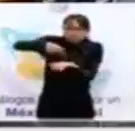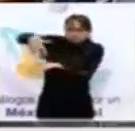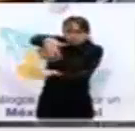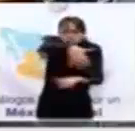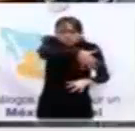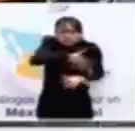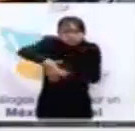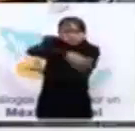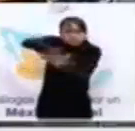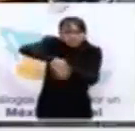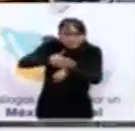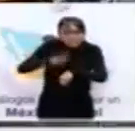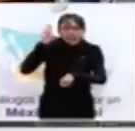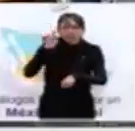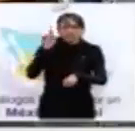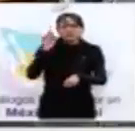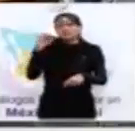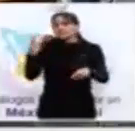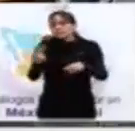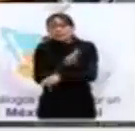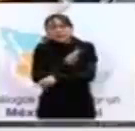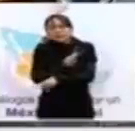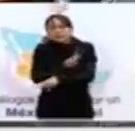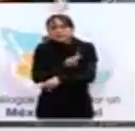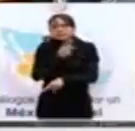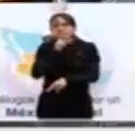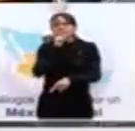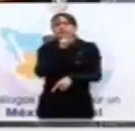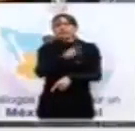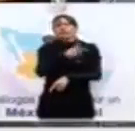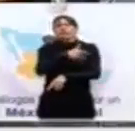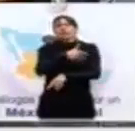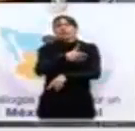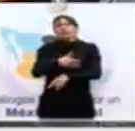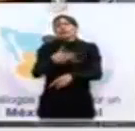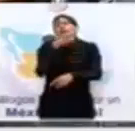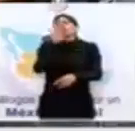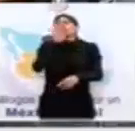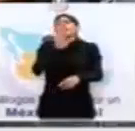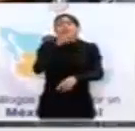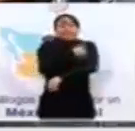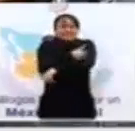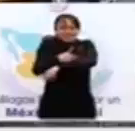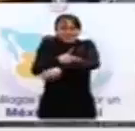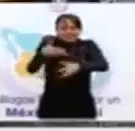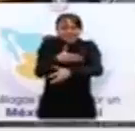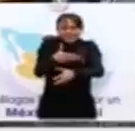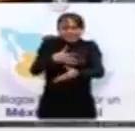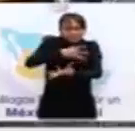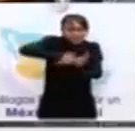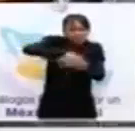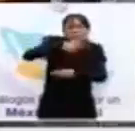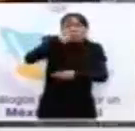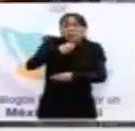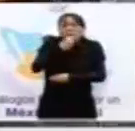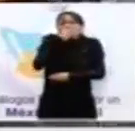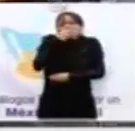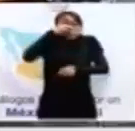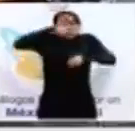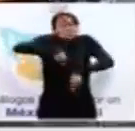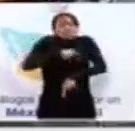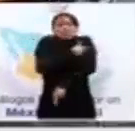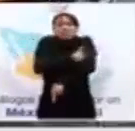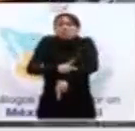familiar, no puede ser que la veamos nada más como agricultura de subsistencia, sino que tenemos que promover